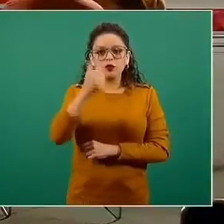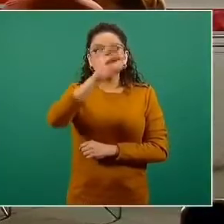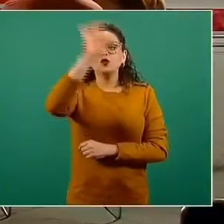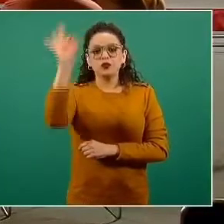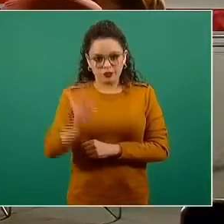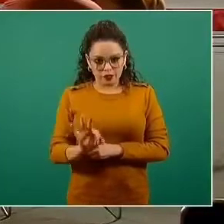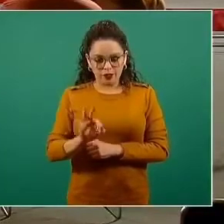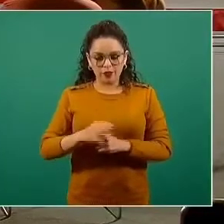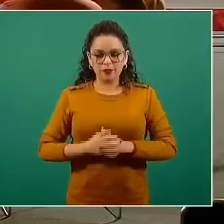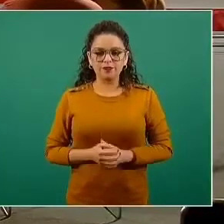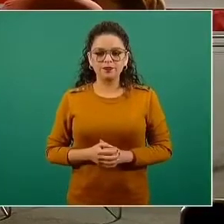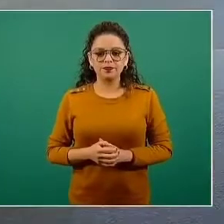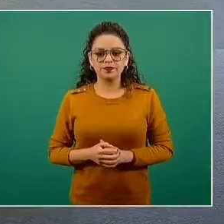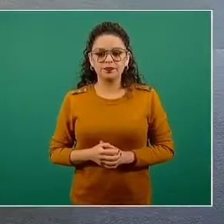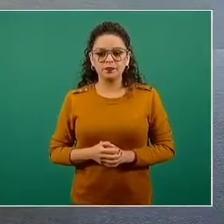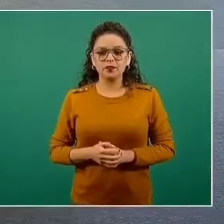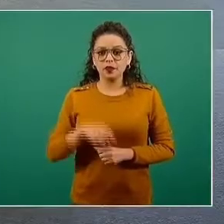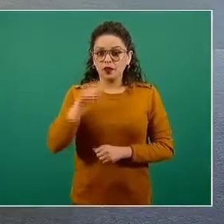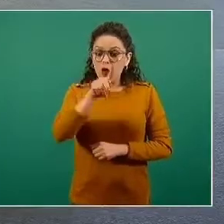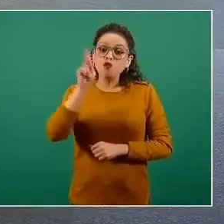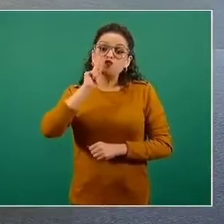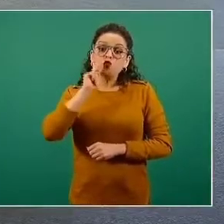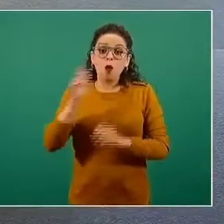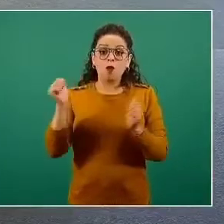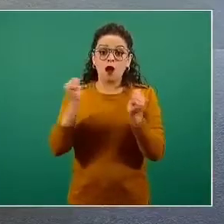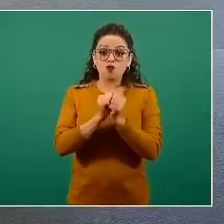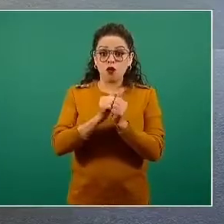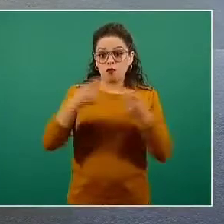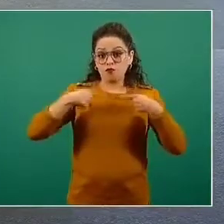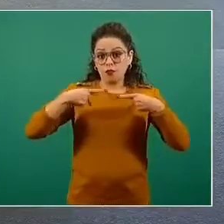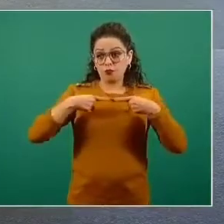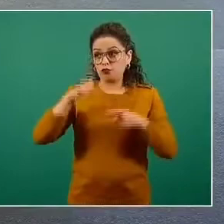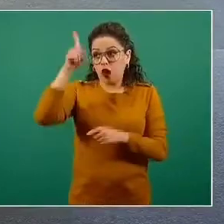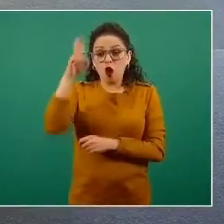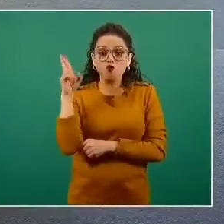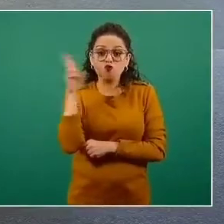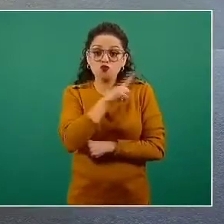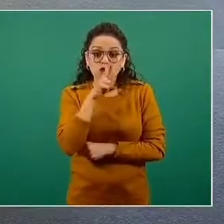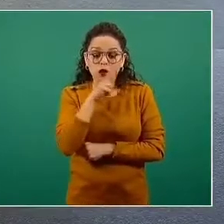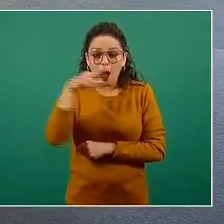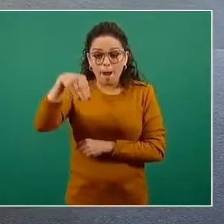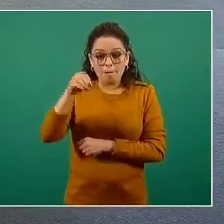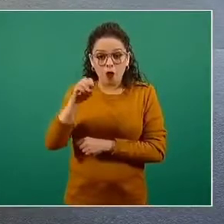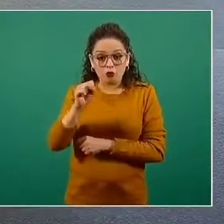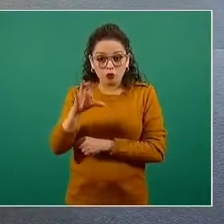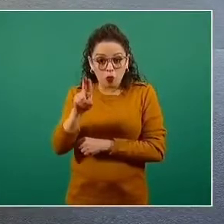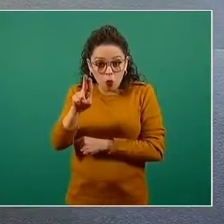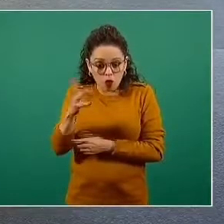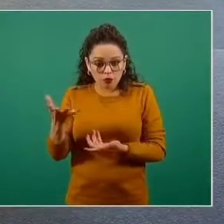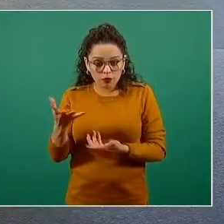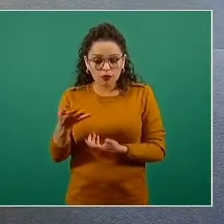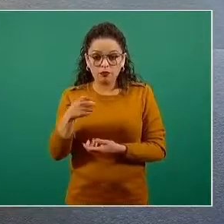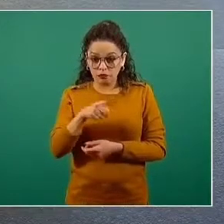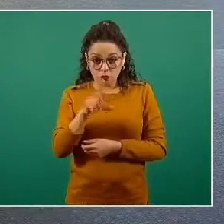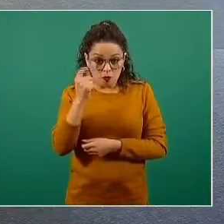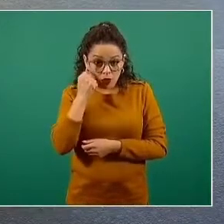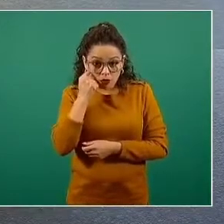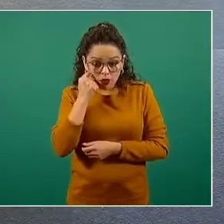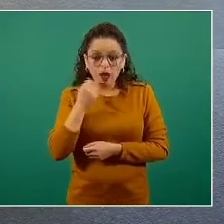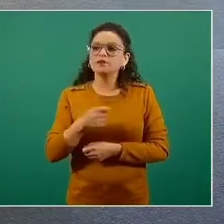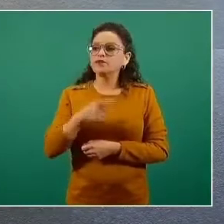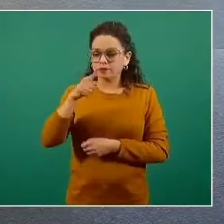sido probado en Moscú con rusos. Los ensayos clínicos se han hecho en distintos lugares. No es indispensable hacerlo en